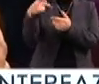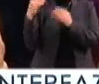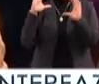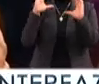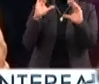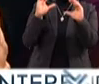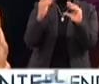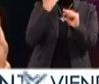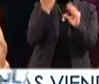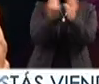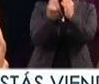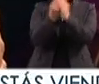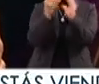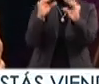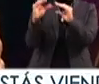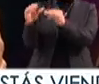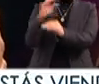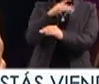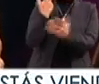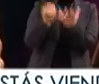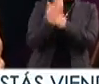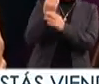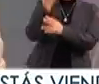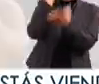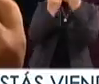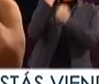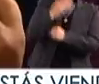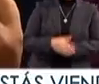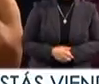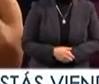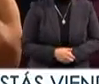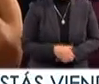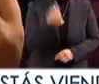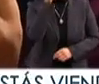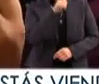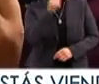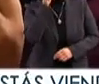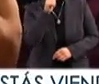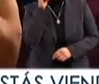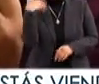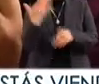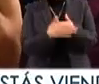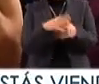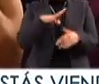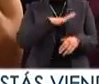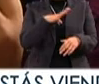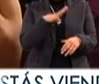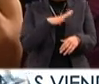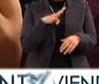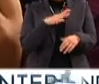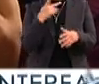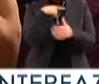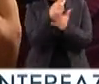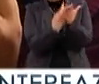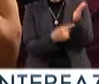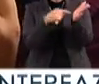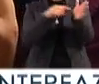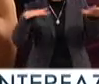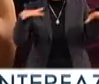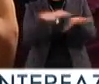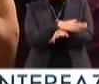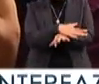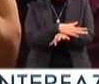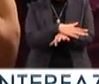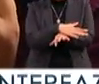formación y capacitación y actualización. Siempre habrá cualquier programa de cambio,